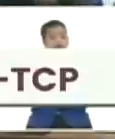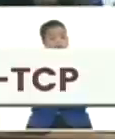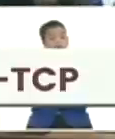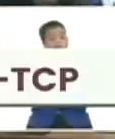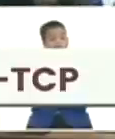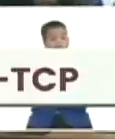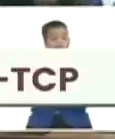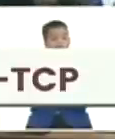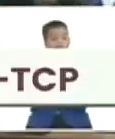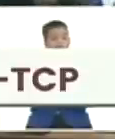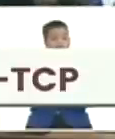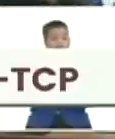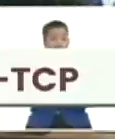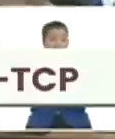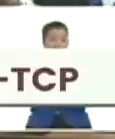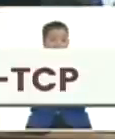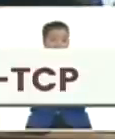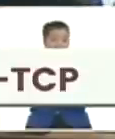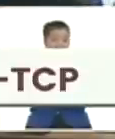¿Cómo puedo ir?